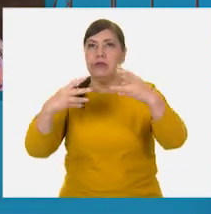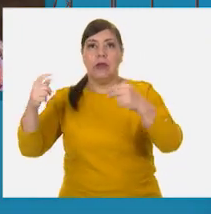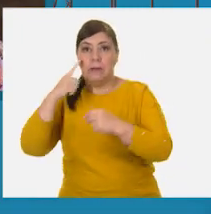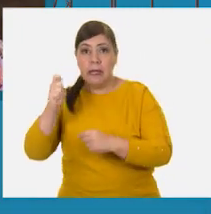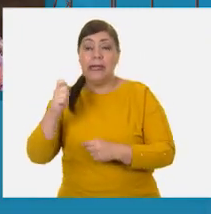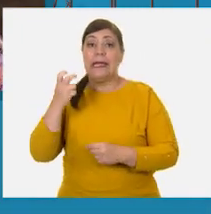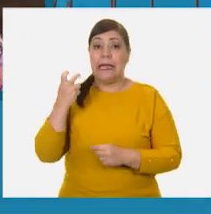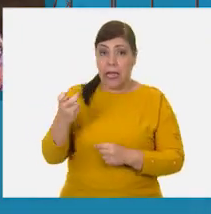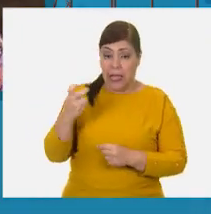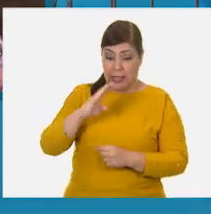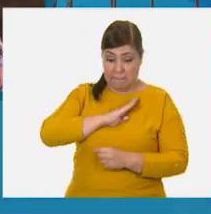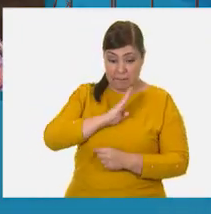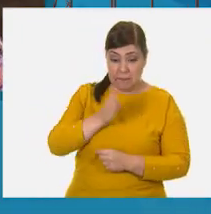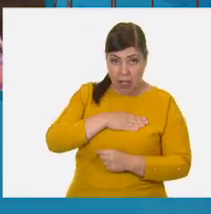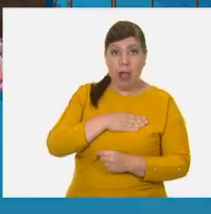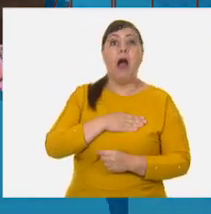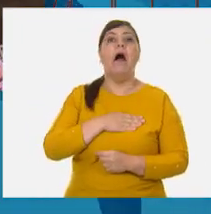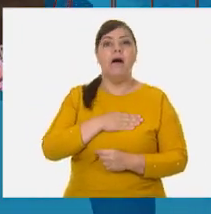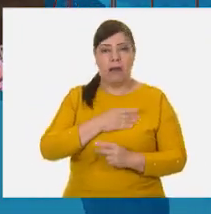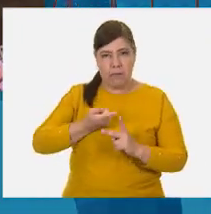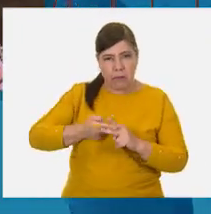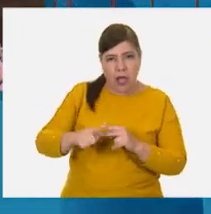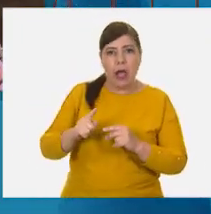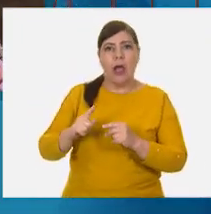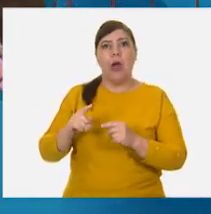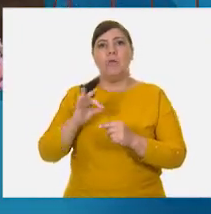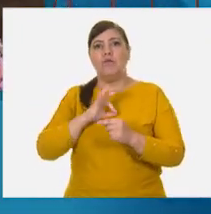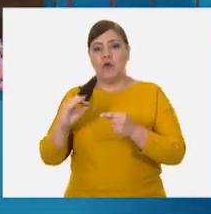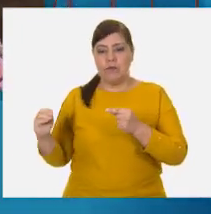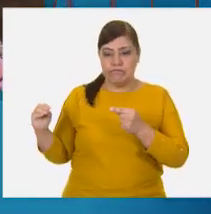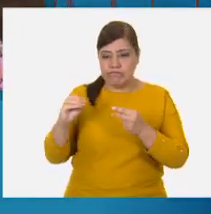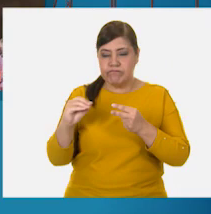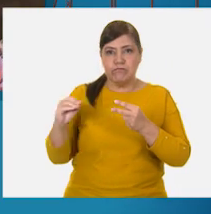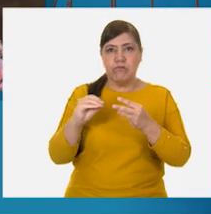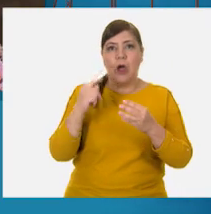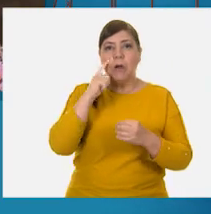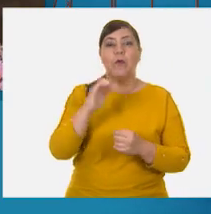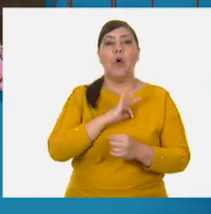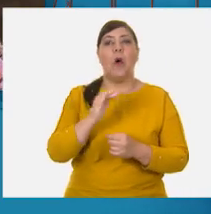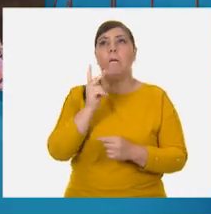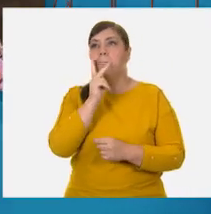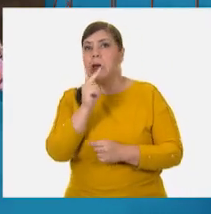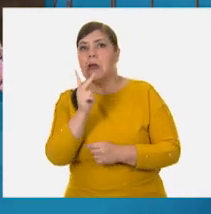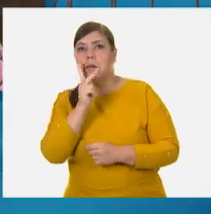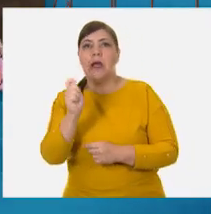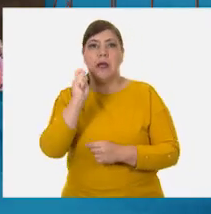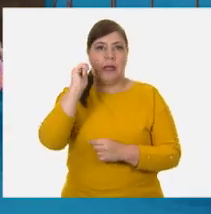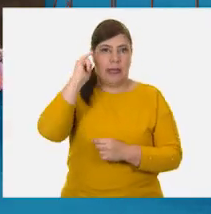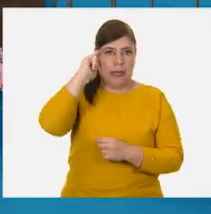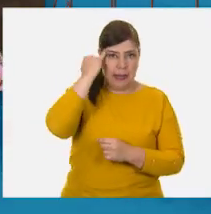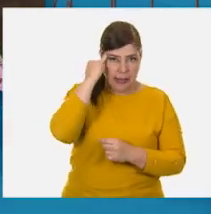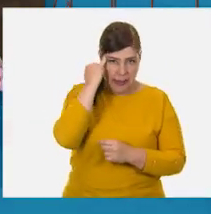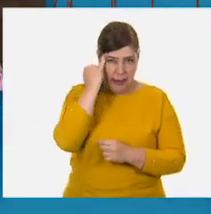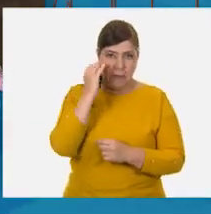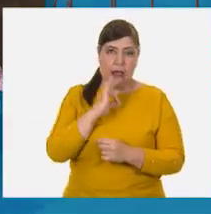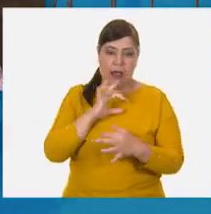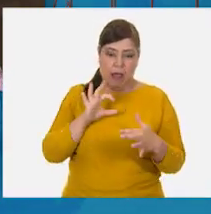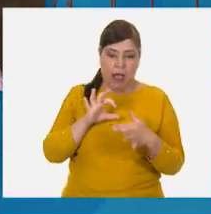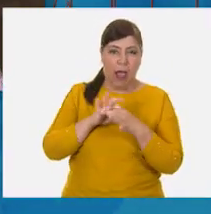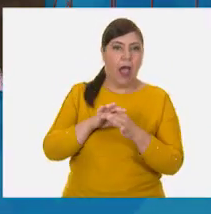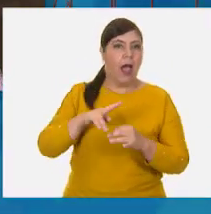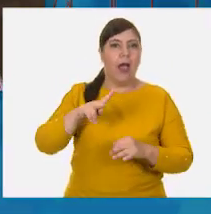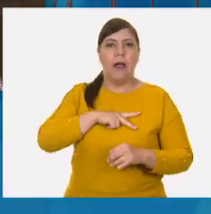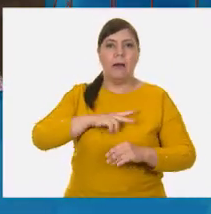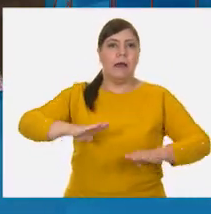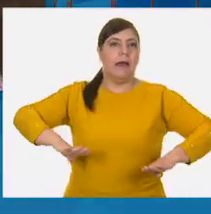castellano incorporó muy pronto palabras de origen indígena que caracterizan nuestra forma de